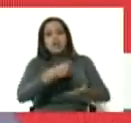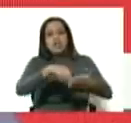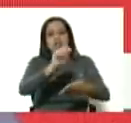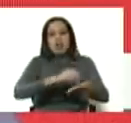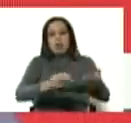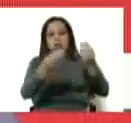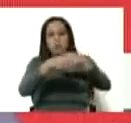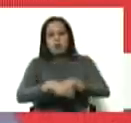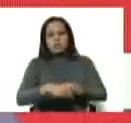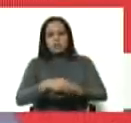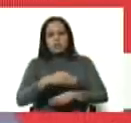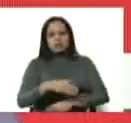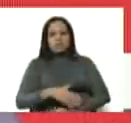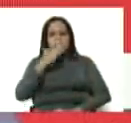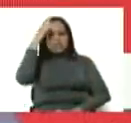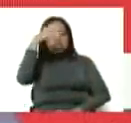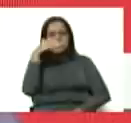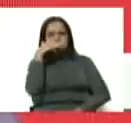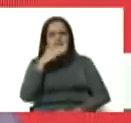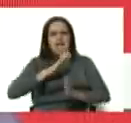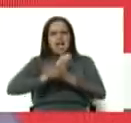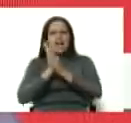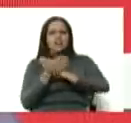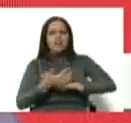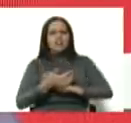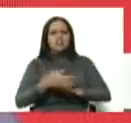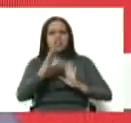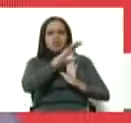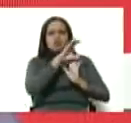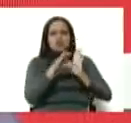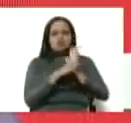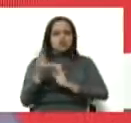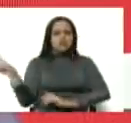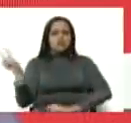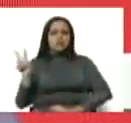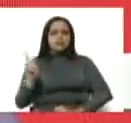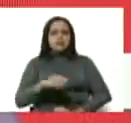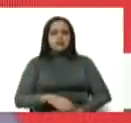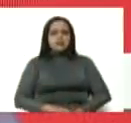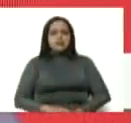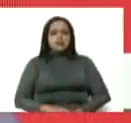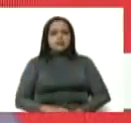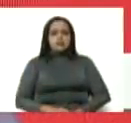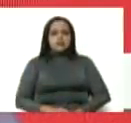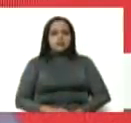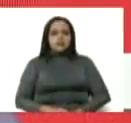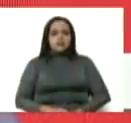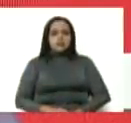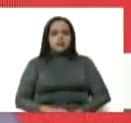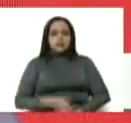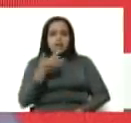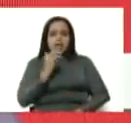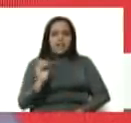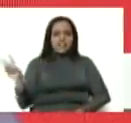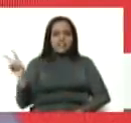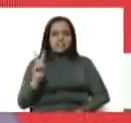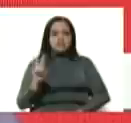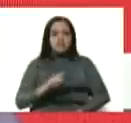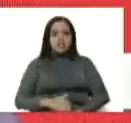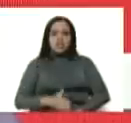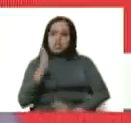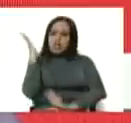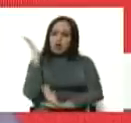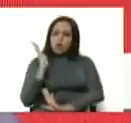mercenario, derogar por completo la constitución de Venezuela para que rigiera en nuestro país el